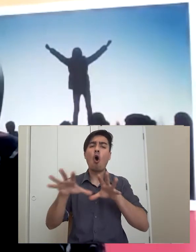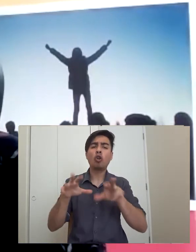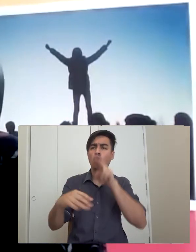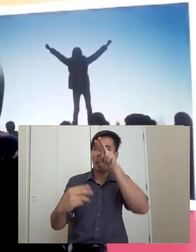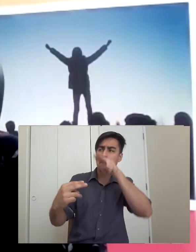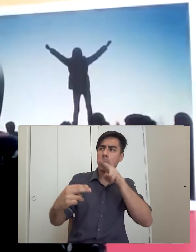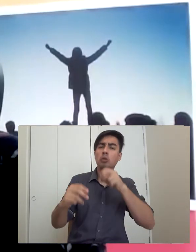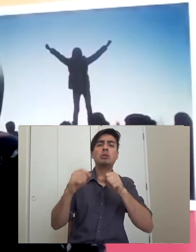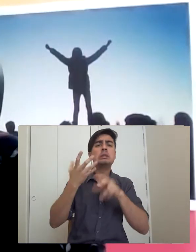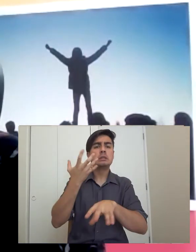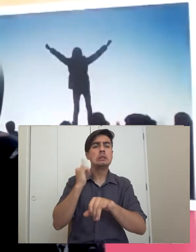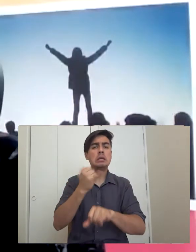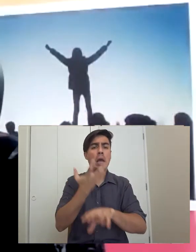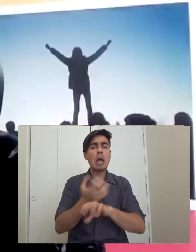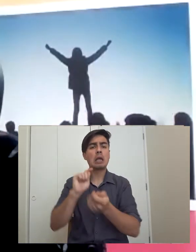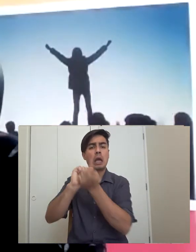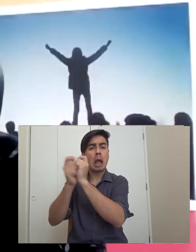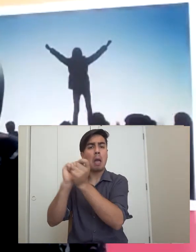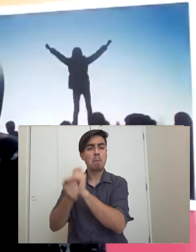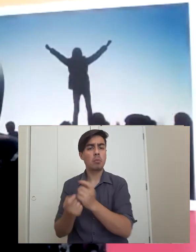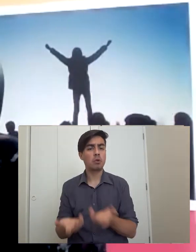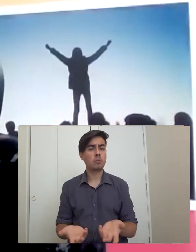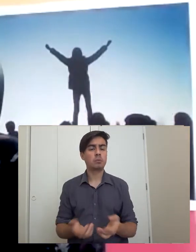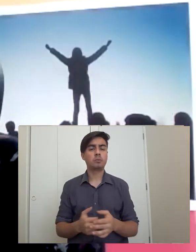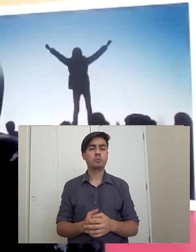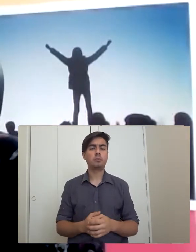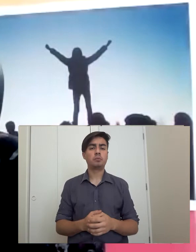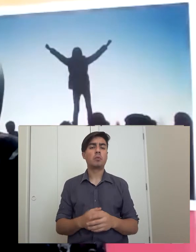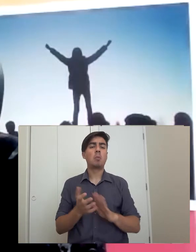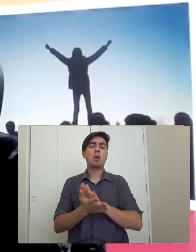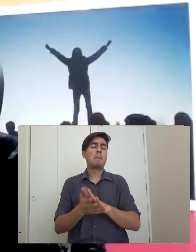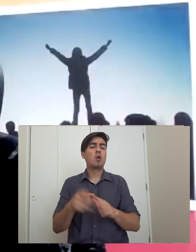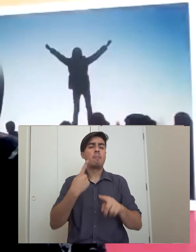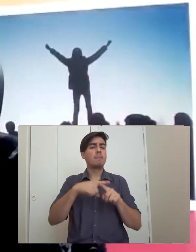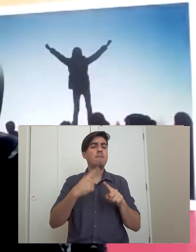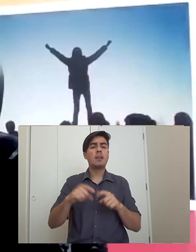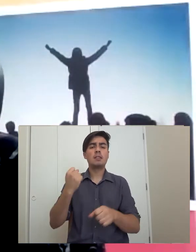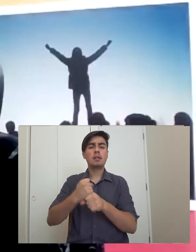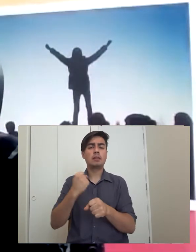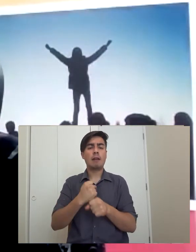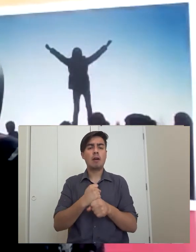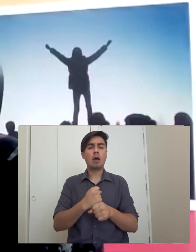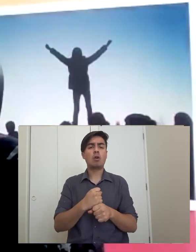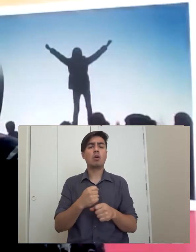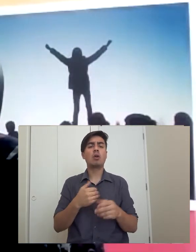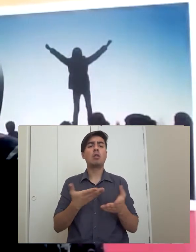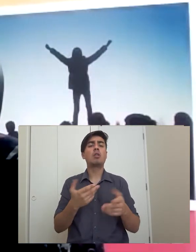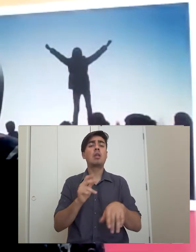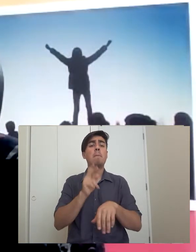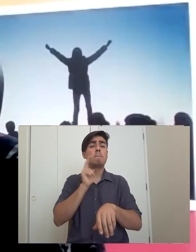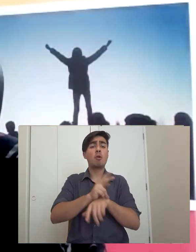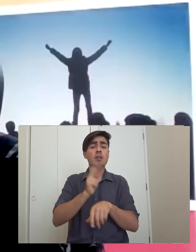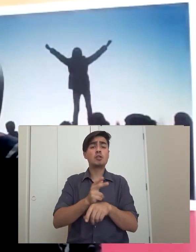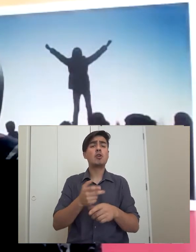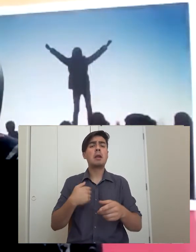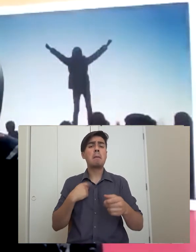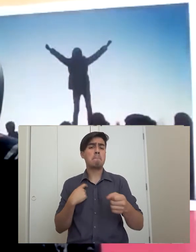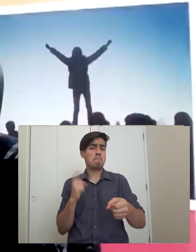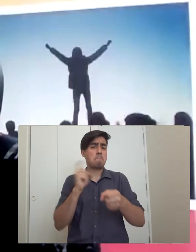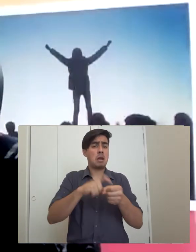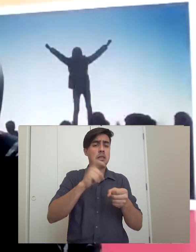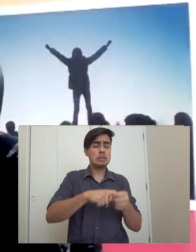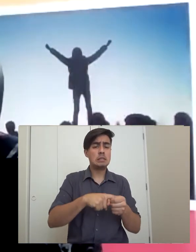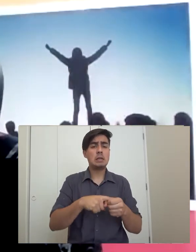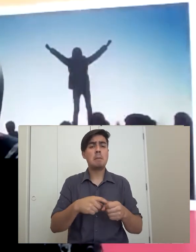Constantemente hemos visto cómo en diferentes trabajos donde los profesores están participando y